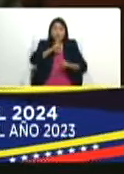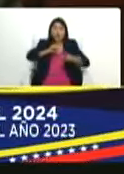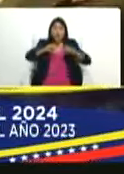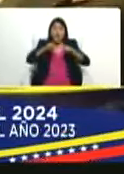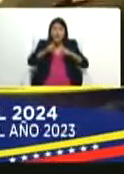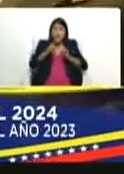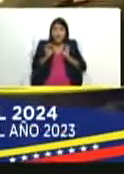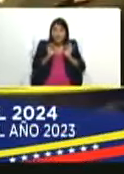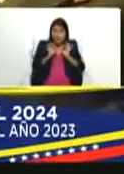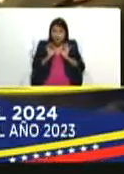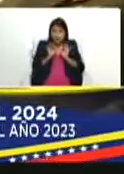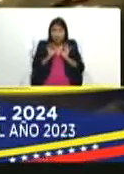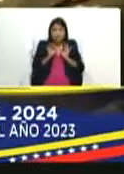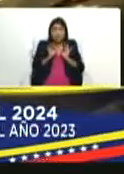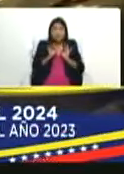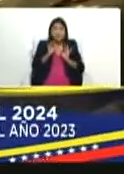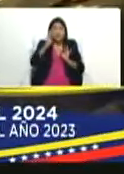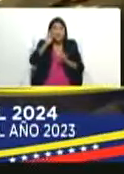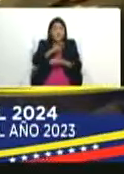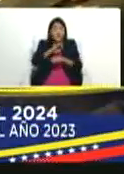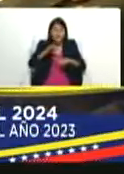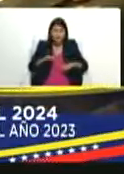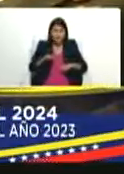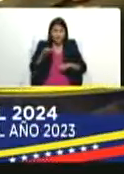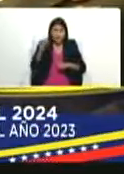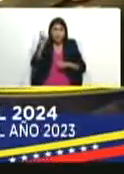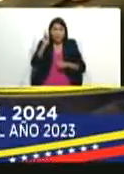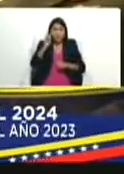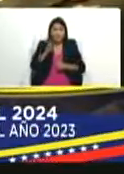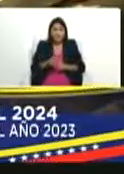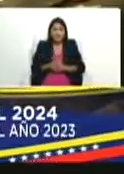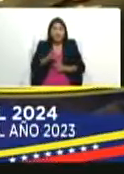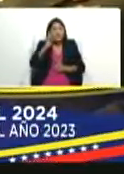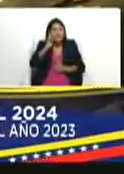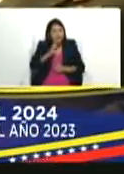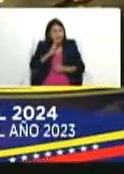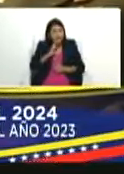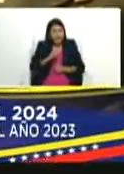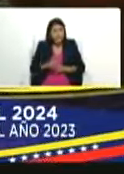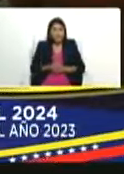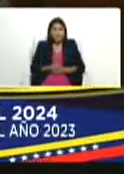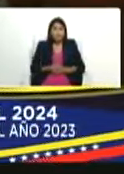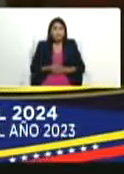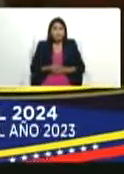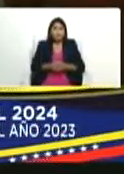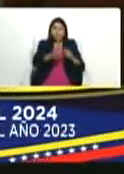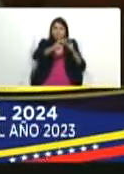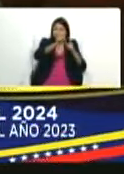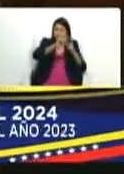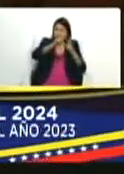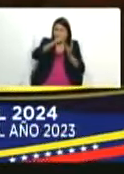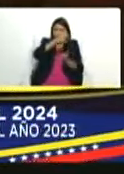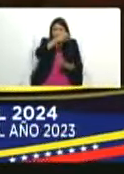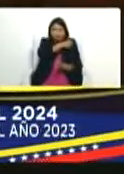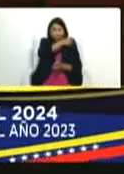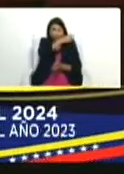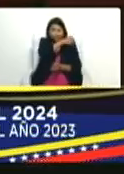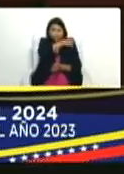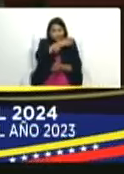estratégico operacional de las Fuerzas Armadas Nacionales Bolivarianas y demás mayores generales y